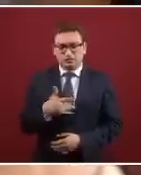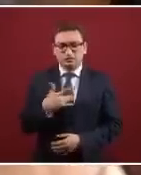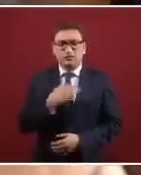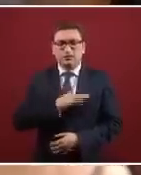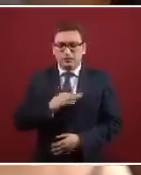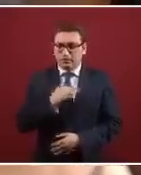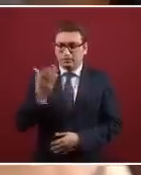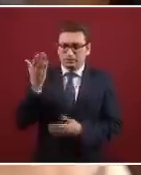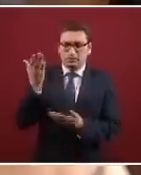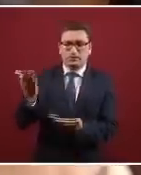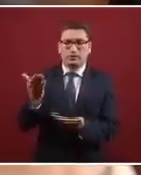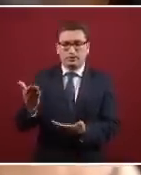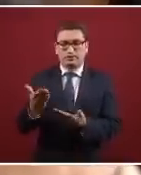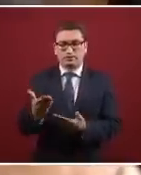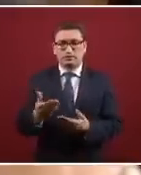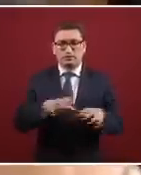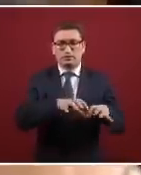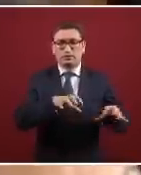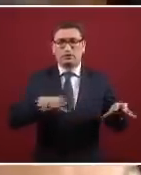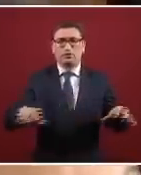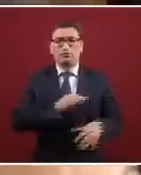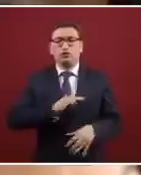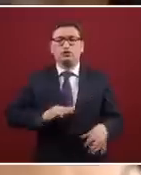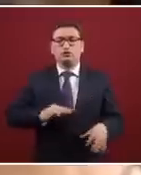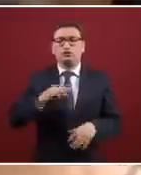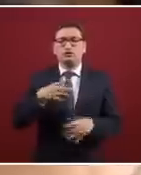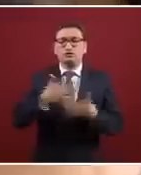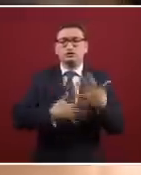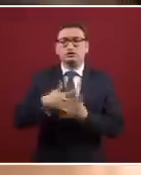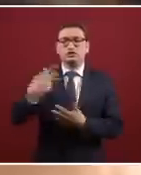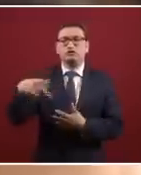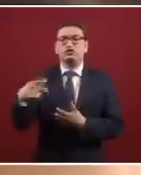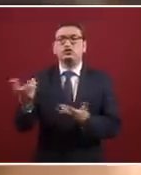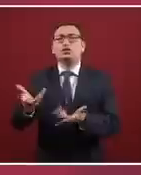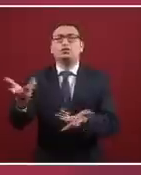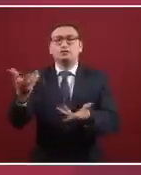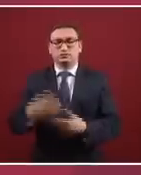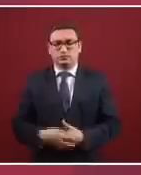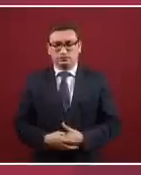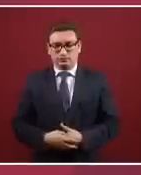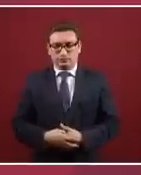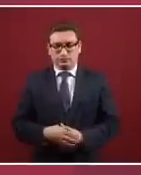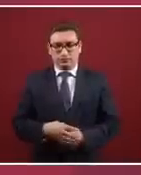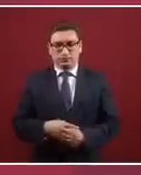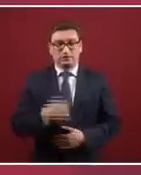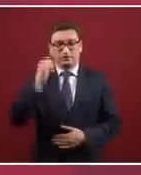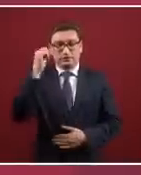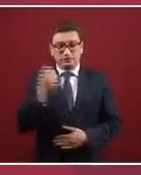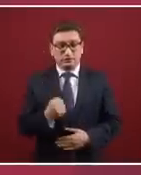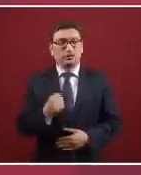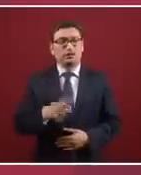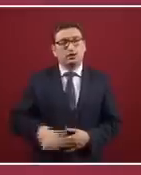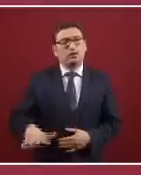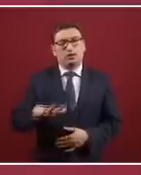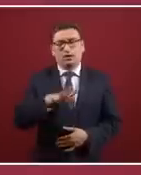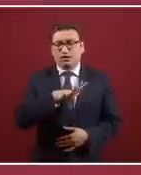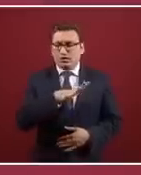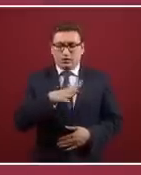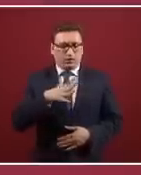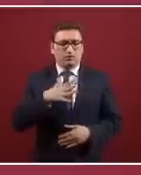Obrador, y son 15 tuyos, presidente. No, ¿qué le vas a hacer? No, no, no. El pueblo de Sinaloa es un pueblo